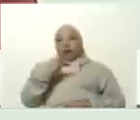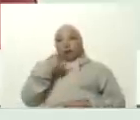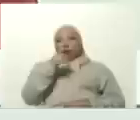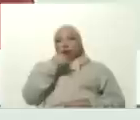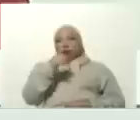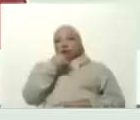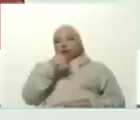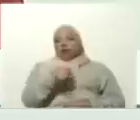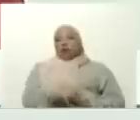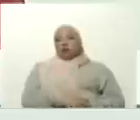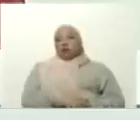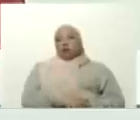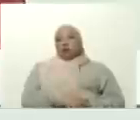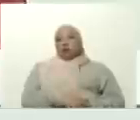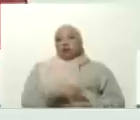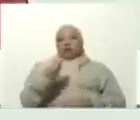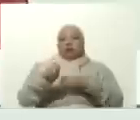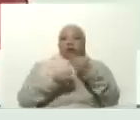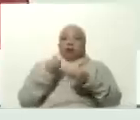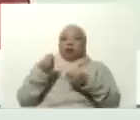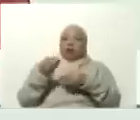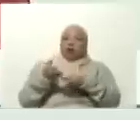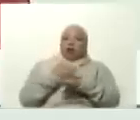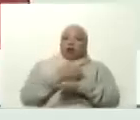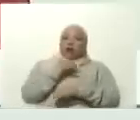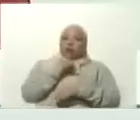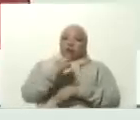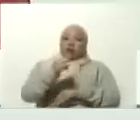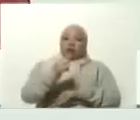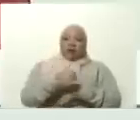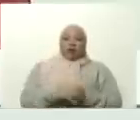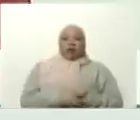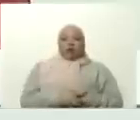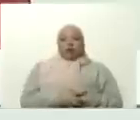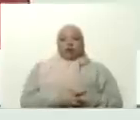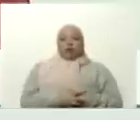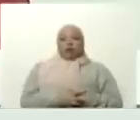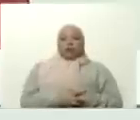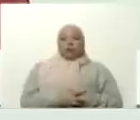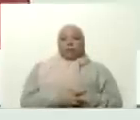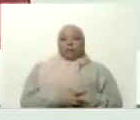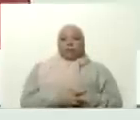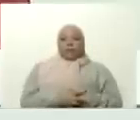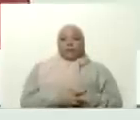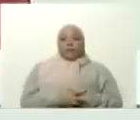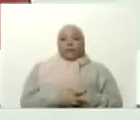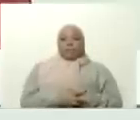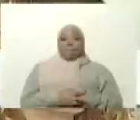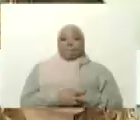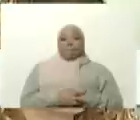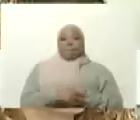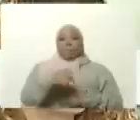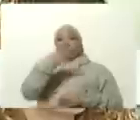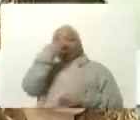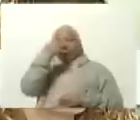Y esas son las que se dicen Esas son las que se dicen, porque tú entenderás que el presidente hace